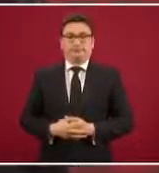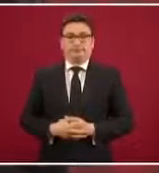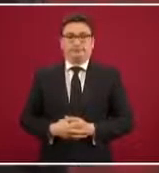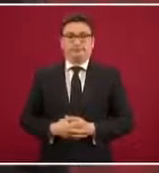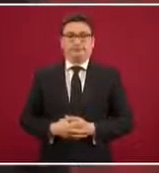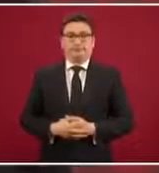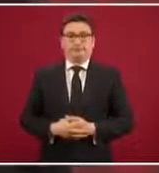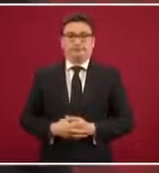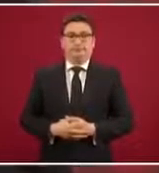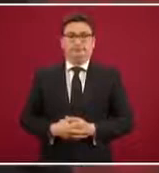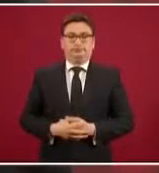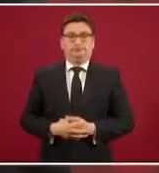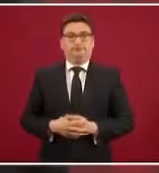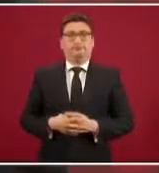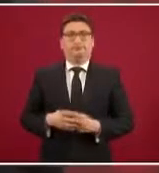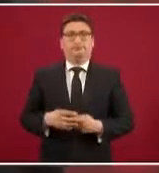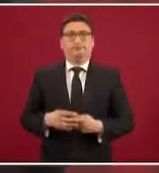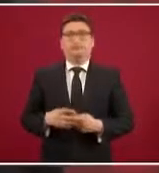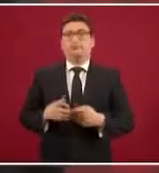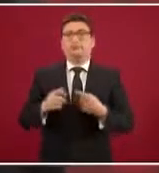decir que continúa